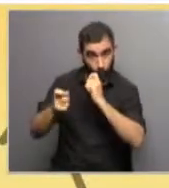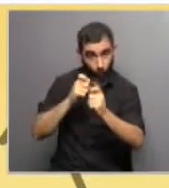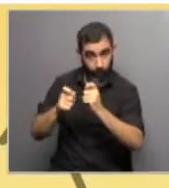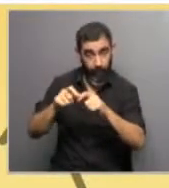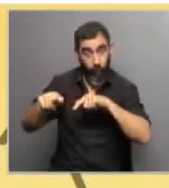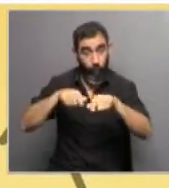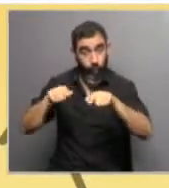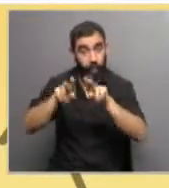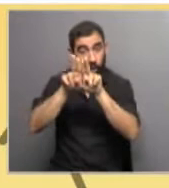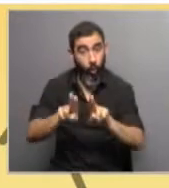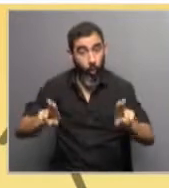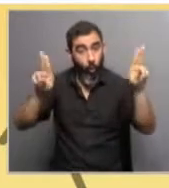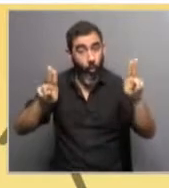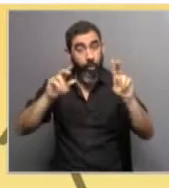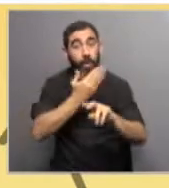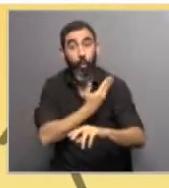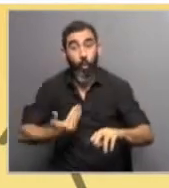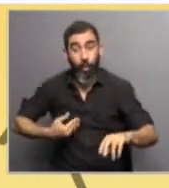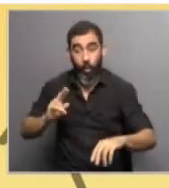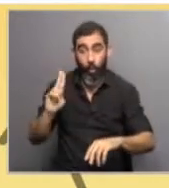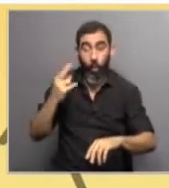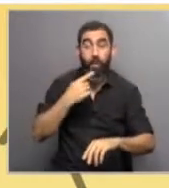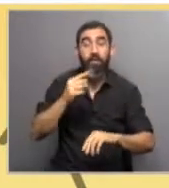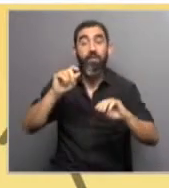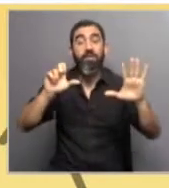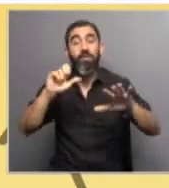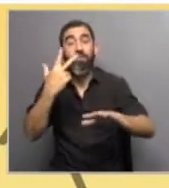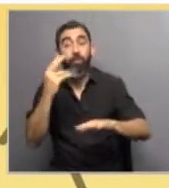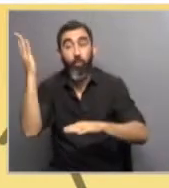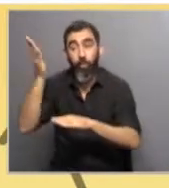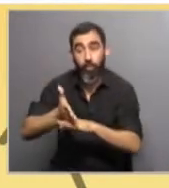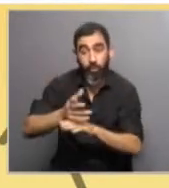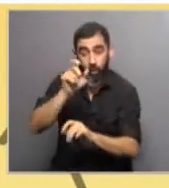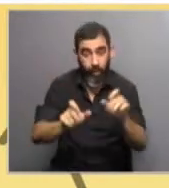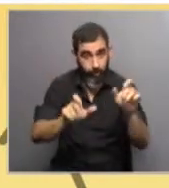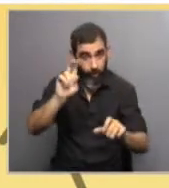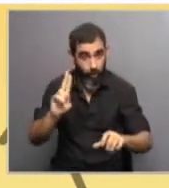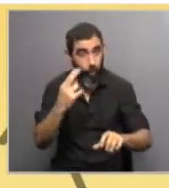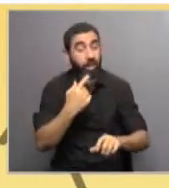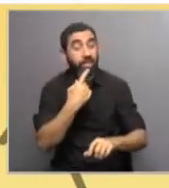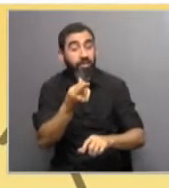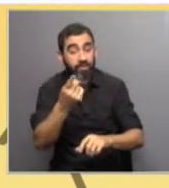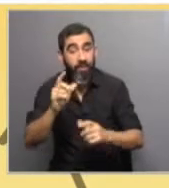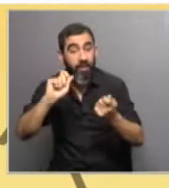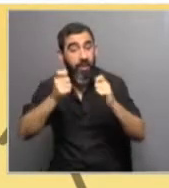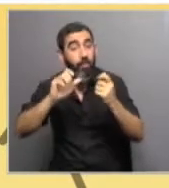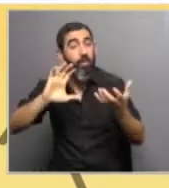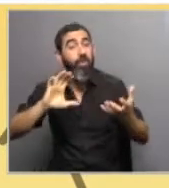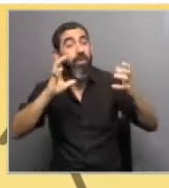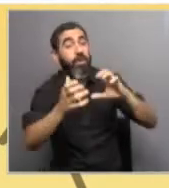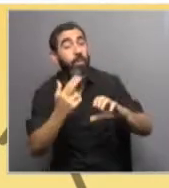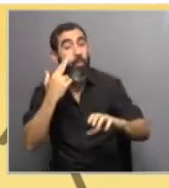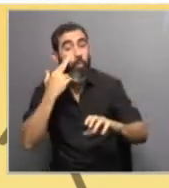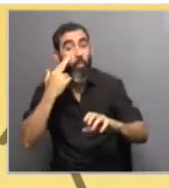por Naciones Unidas y el gobierno de nuestro país señala que el 63% de los uruguayos considera que el cambio climático es un